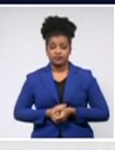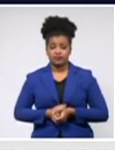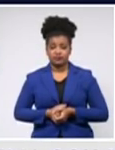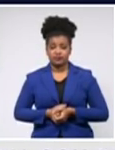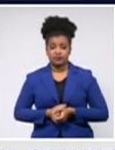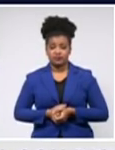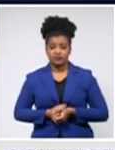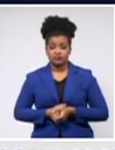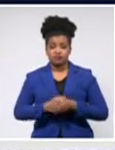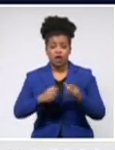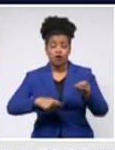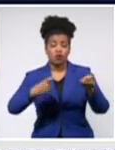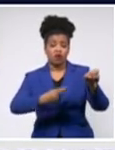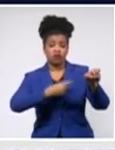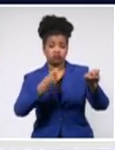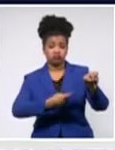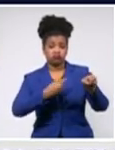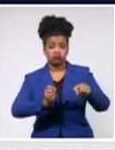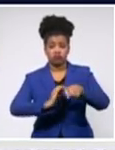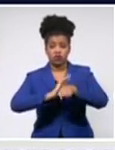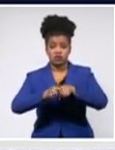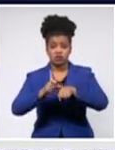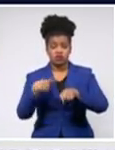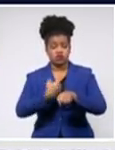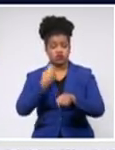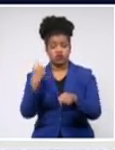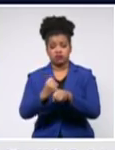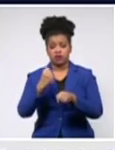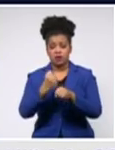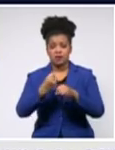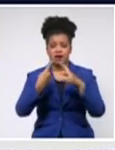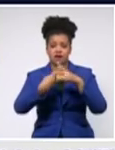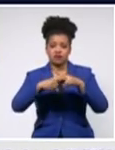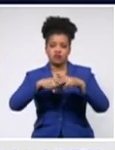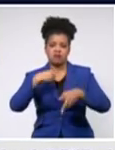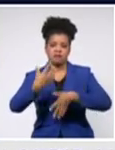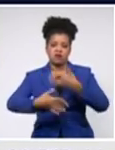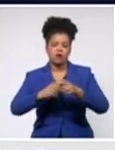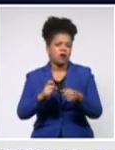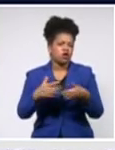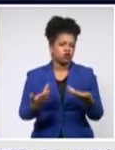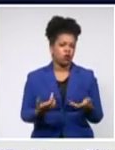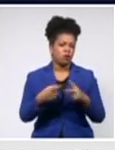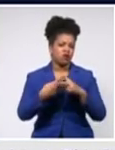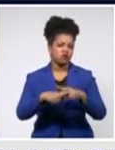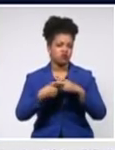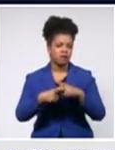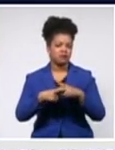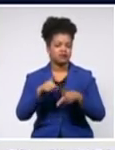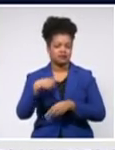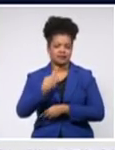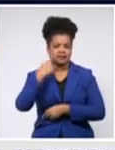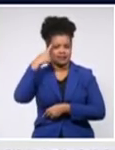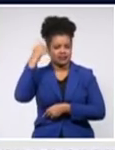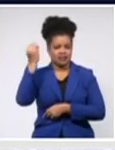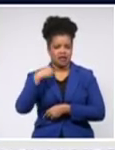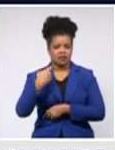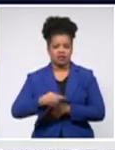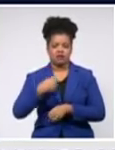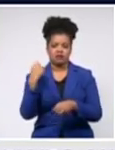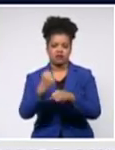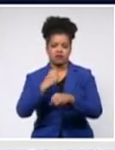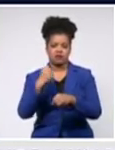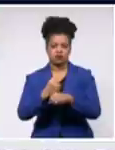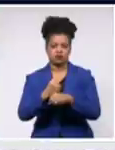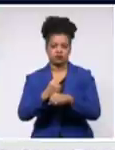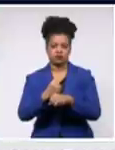combatir y a trabajar para resolver este problema. ¿Cómo? Como se sabe que tenemos que trabajar,